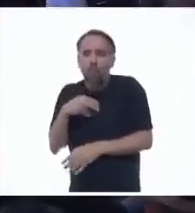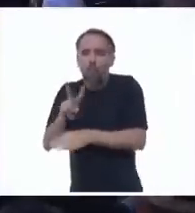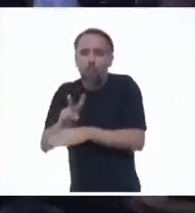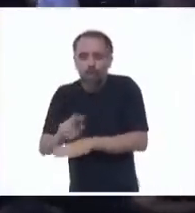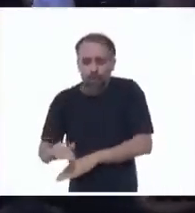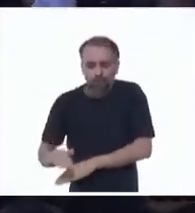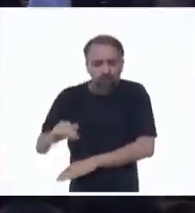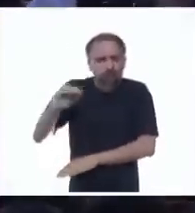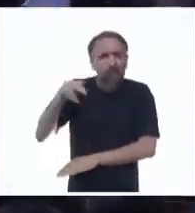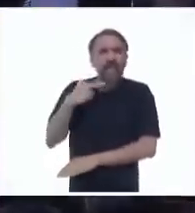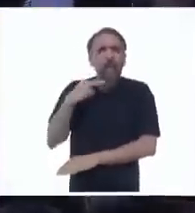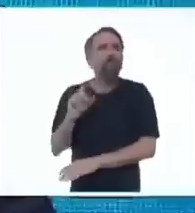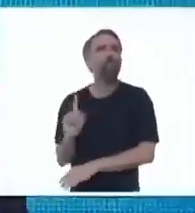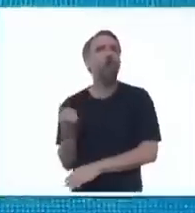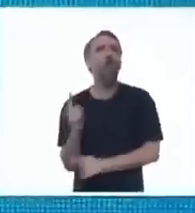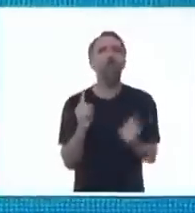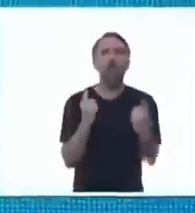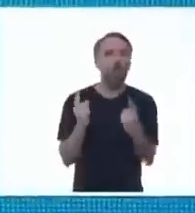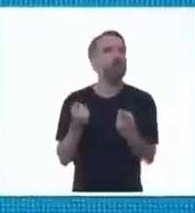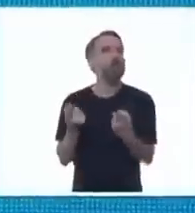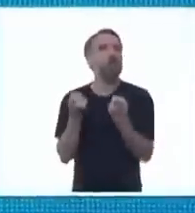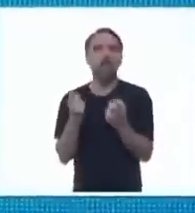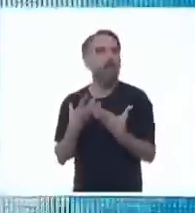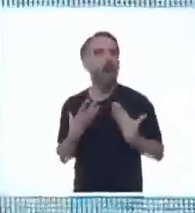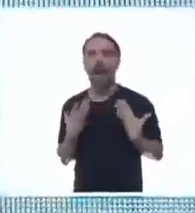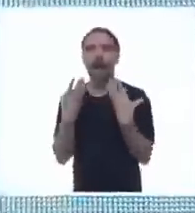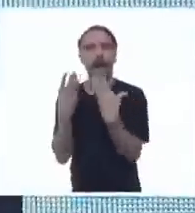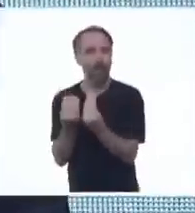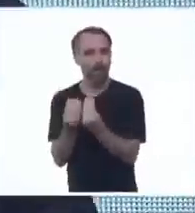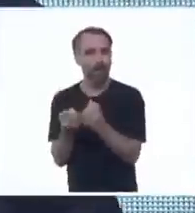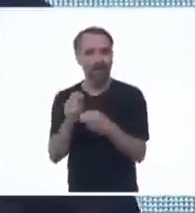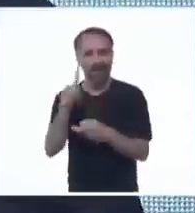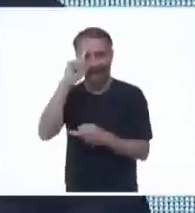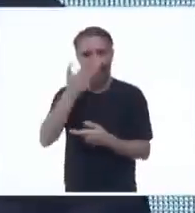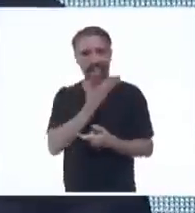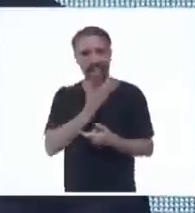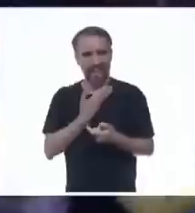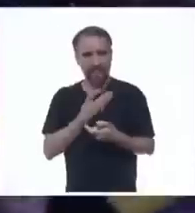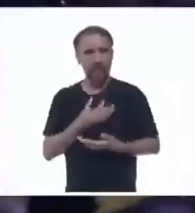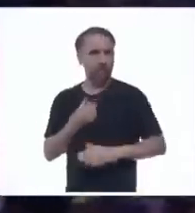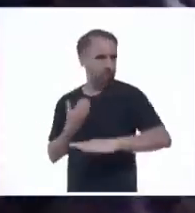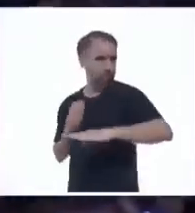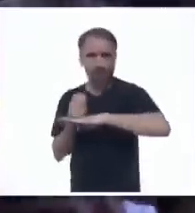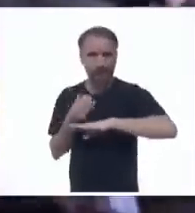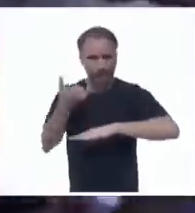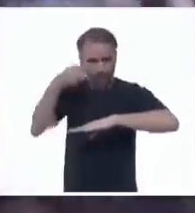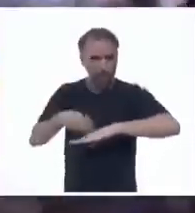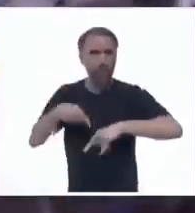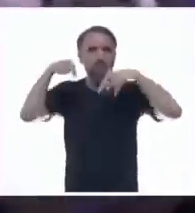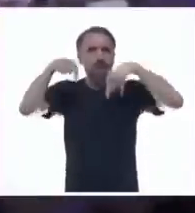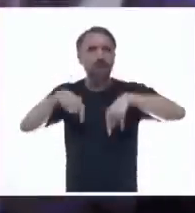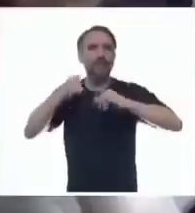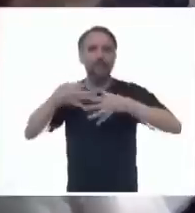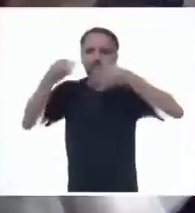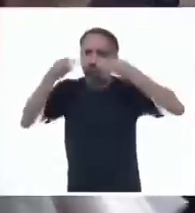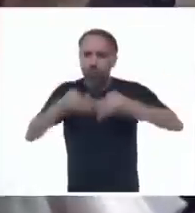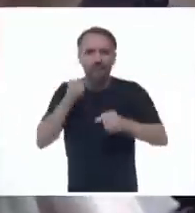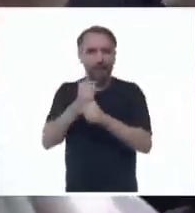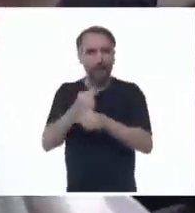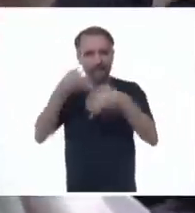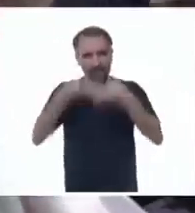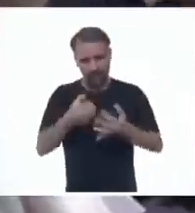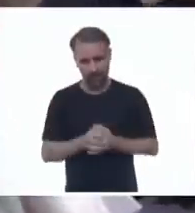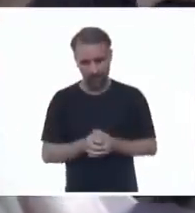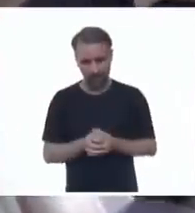sus hijos y necesitan de un Estado presente pero eficiente, de